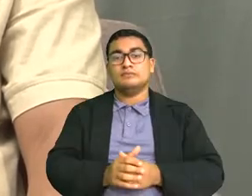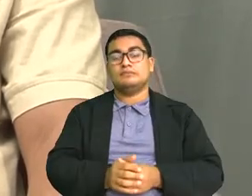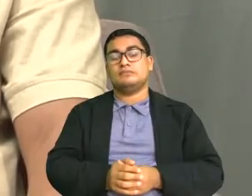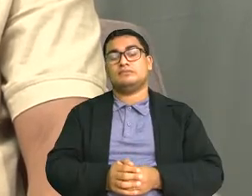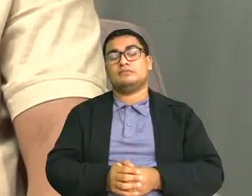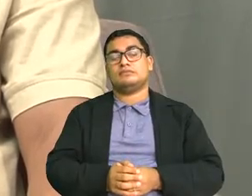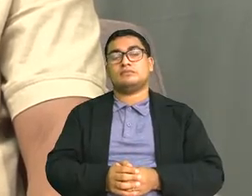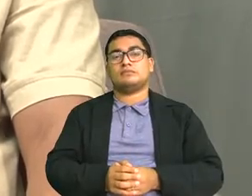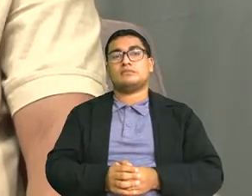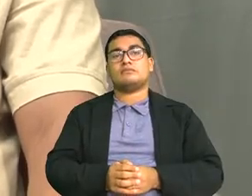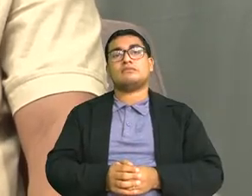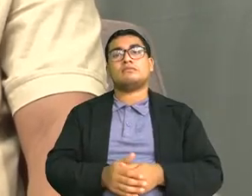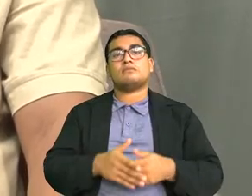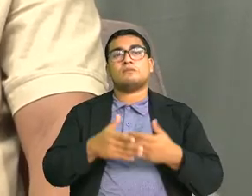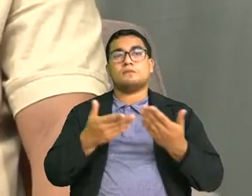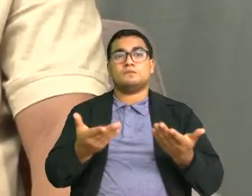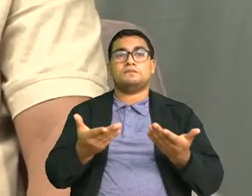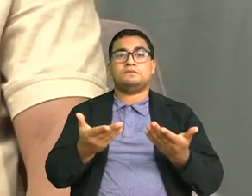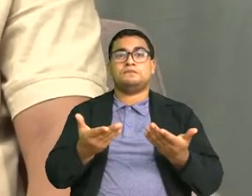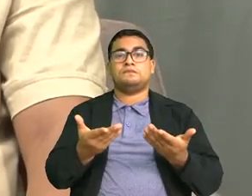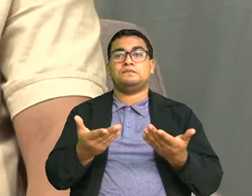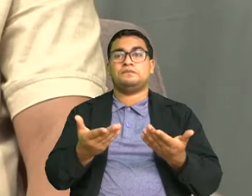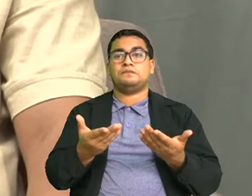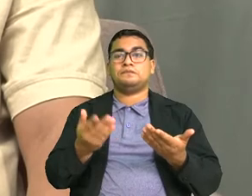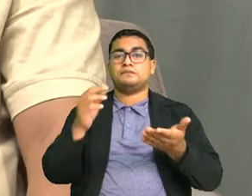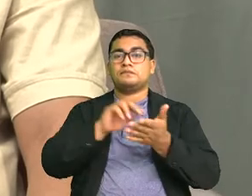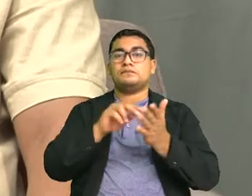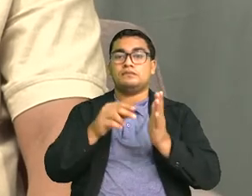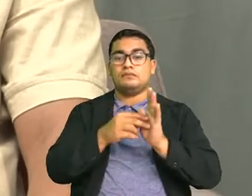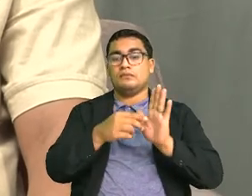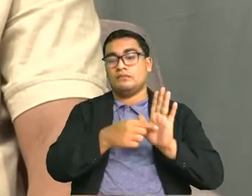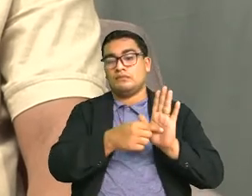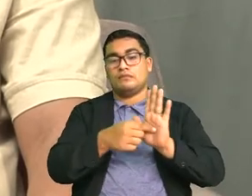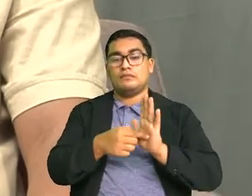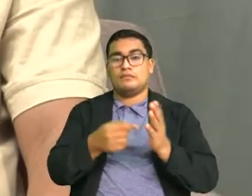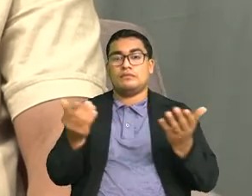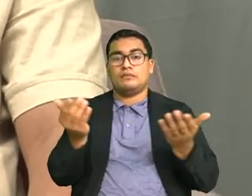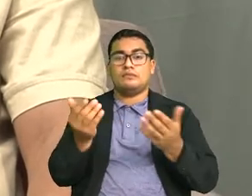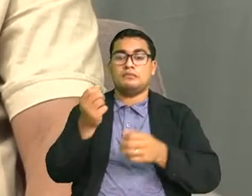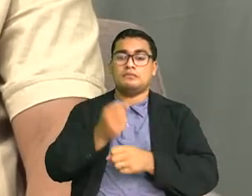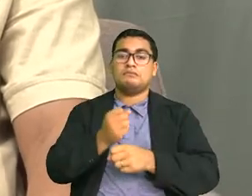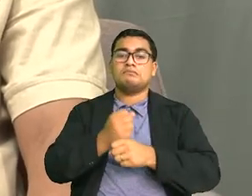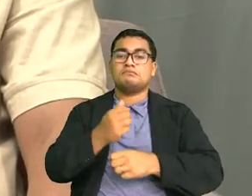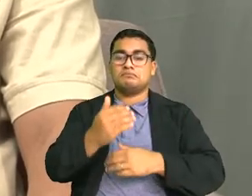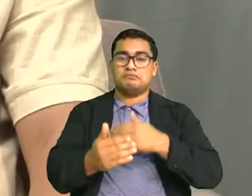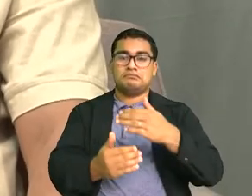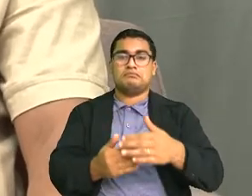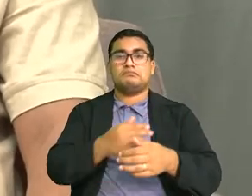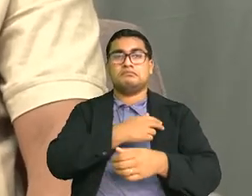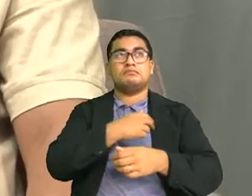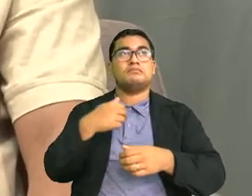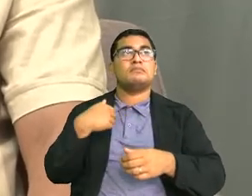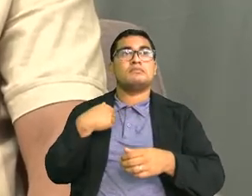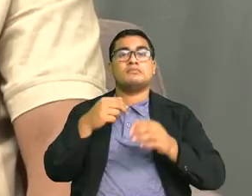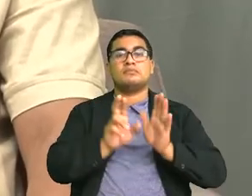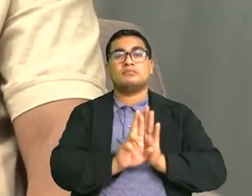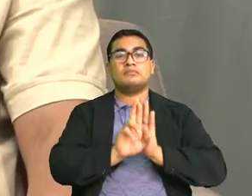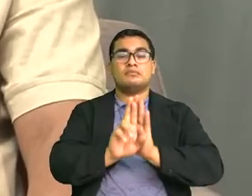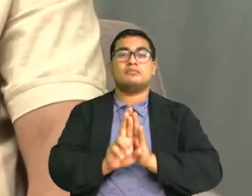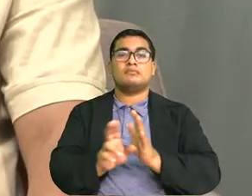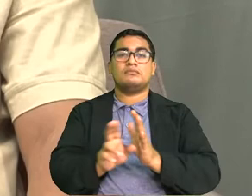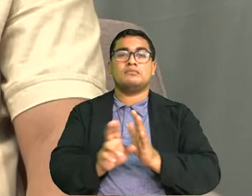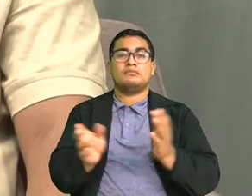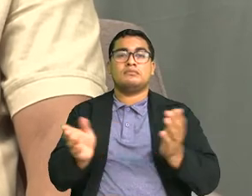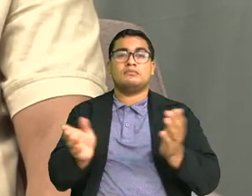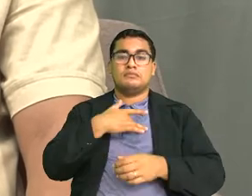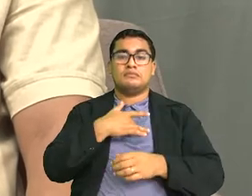entonces ese es un ejemplo digamos del trabajo que venimos realizando como venimos dando respuesta a las necesidades de nuestras